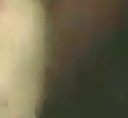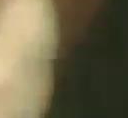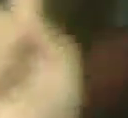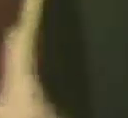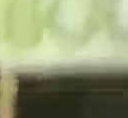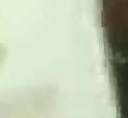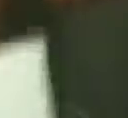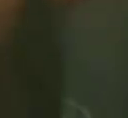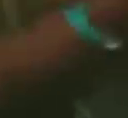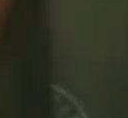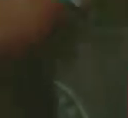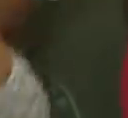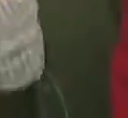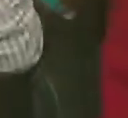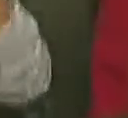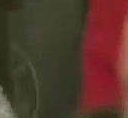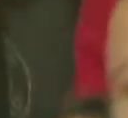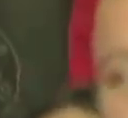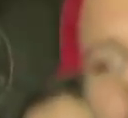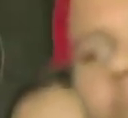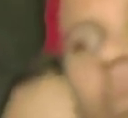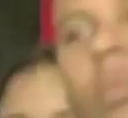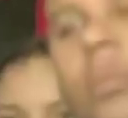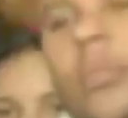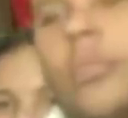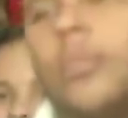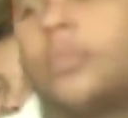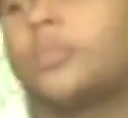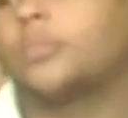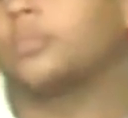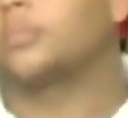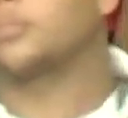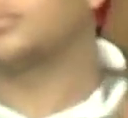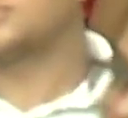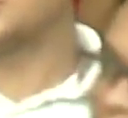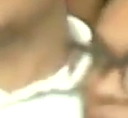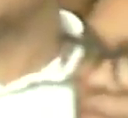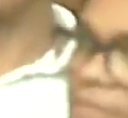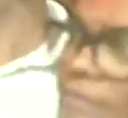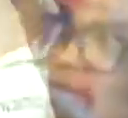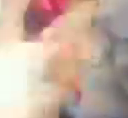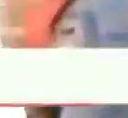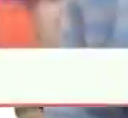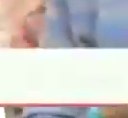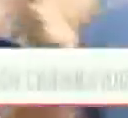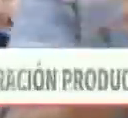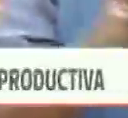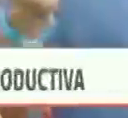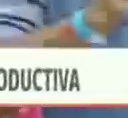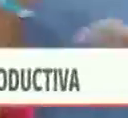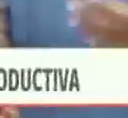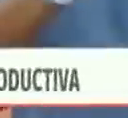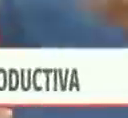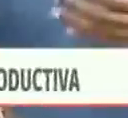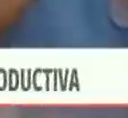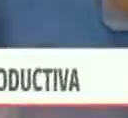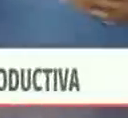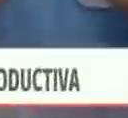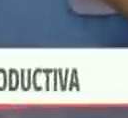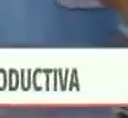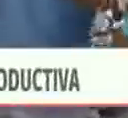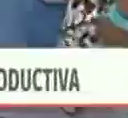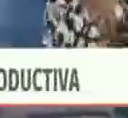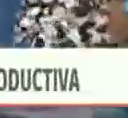de la gran misión Chamba Juvenil, generación con vocación productiva, desde aquí de los